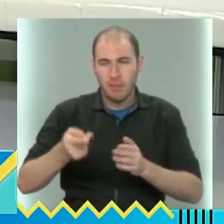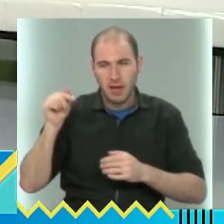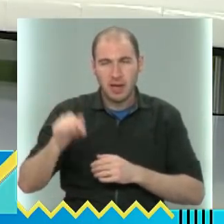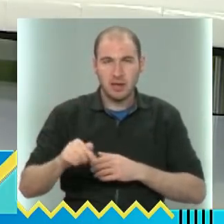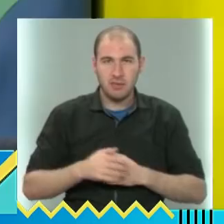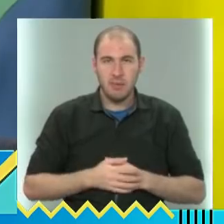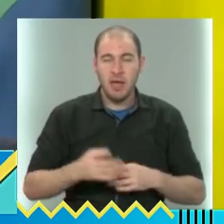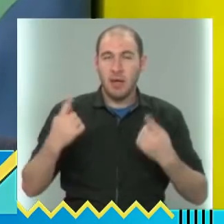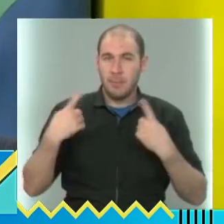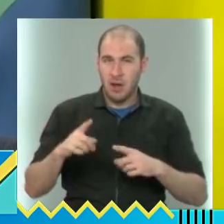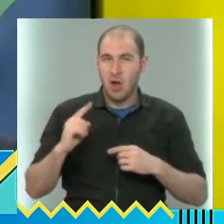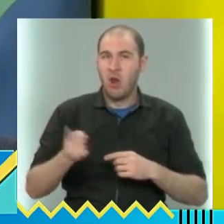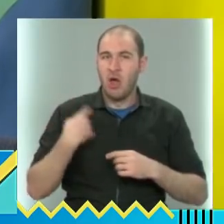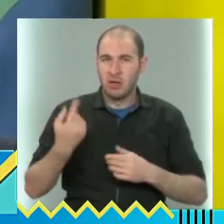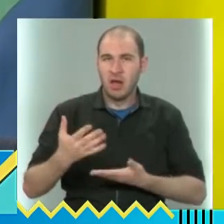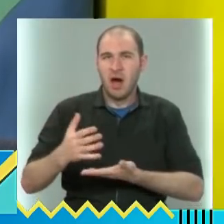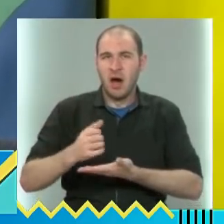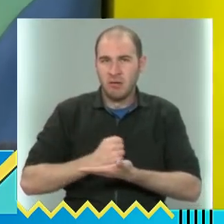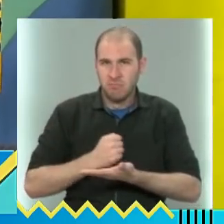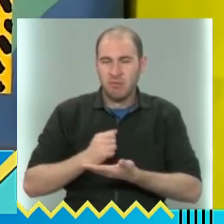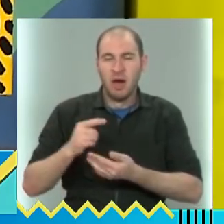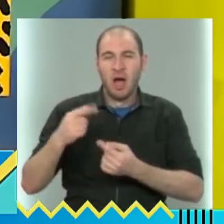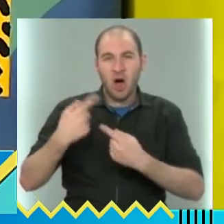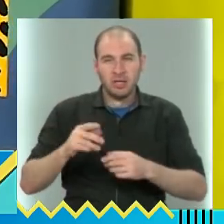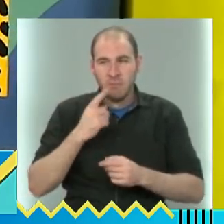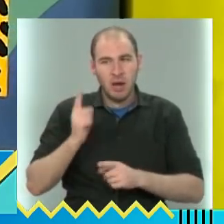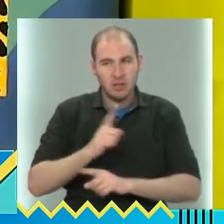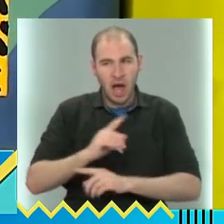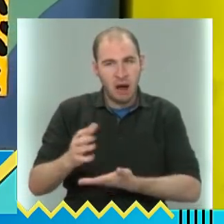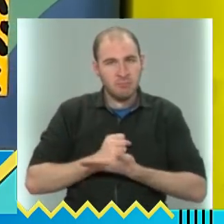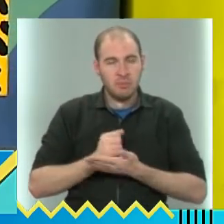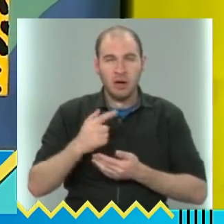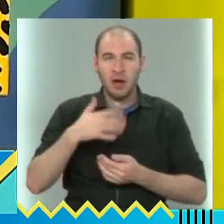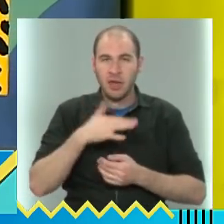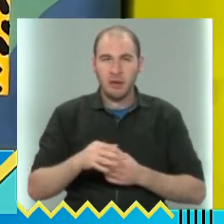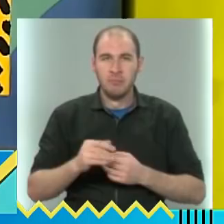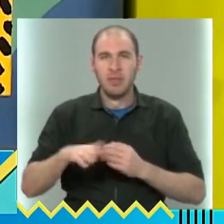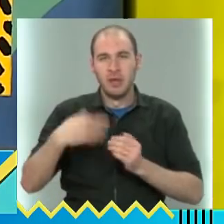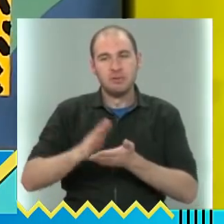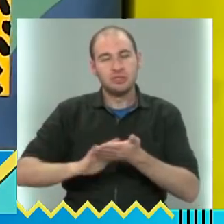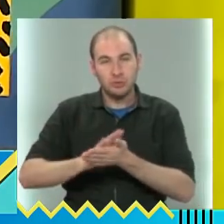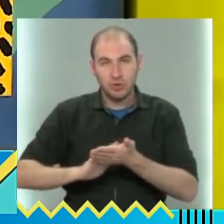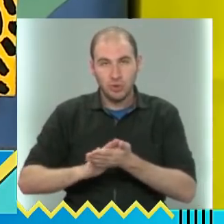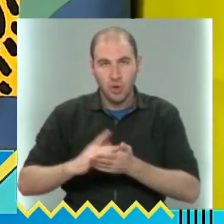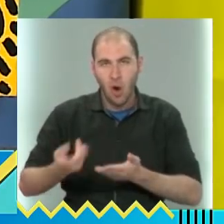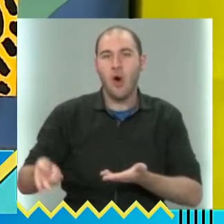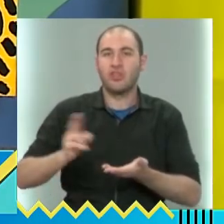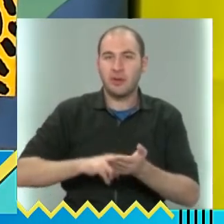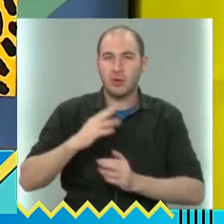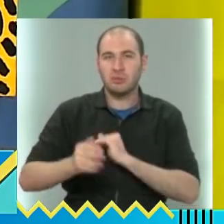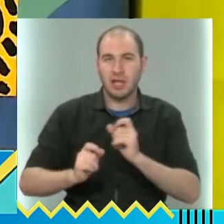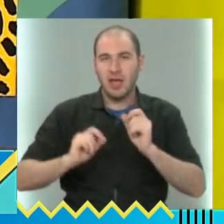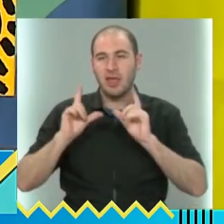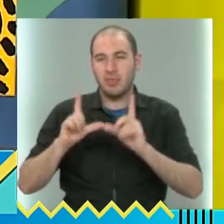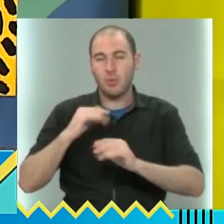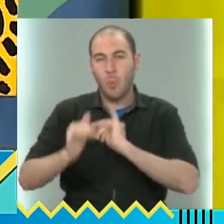causan. Ahora, nosotros no asumimos ningún riesgo que nosotros entendamos no puede ser remediado posteriormente. Y vamos de vuelta a los gráficos